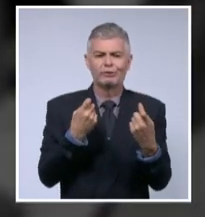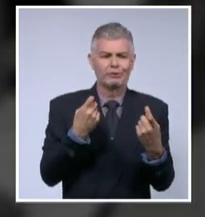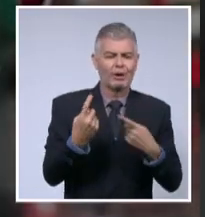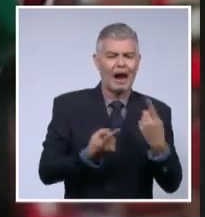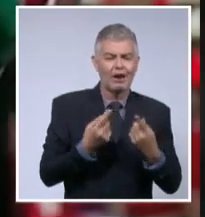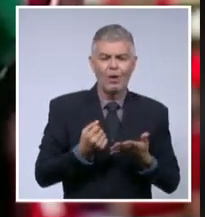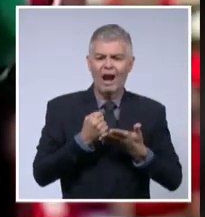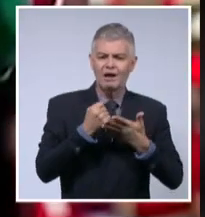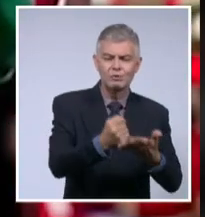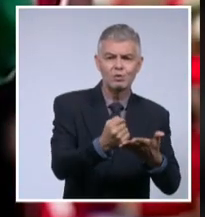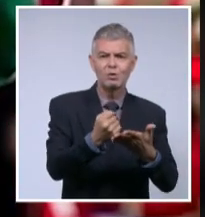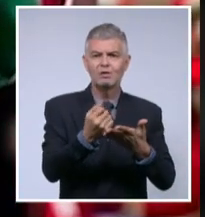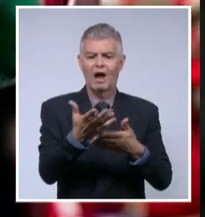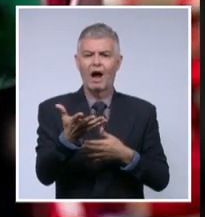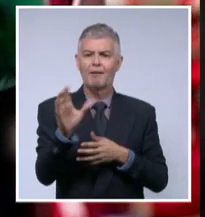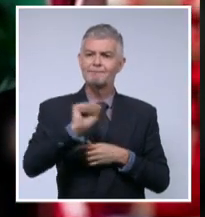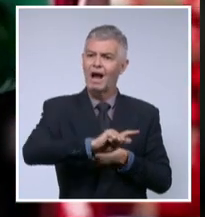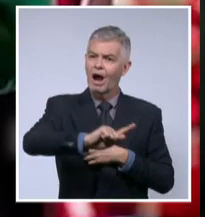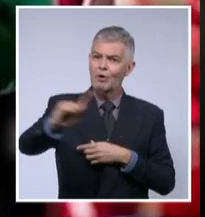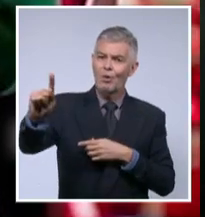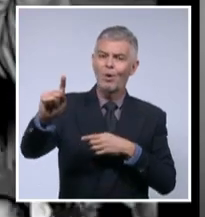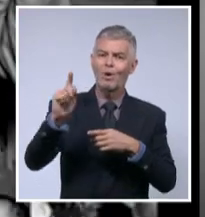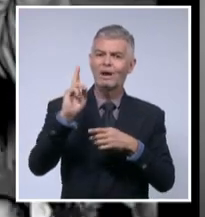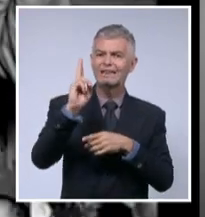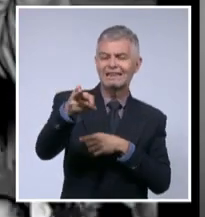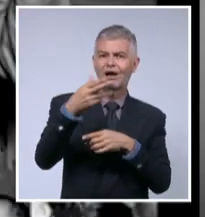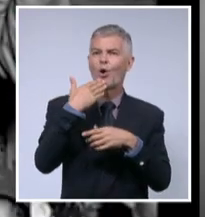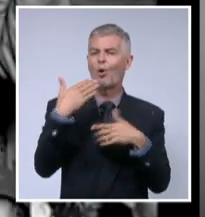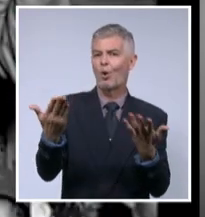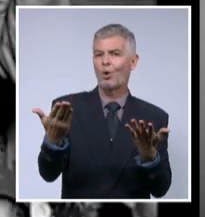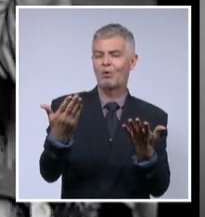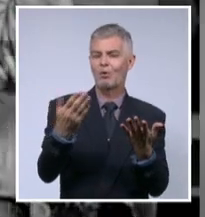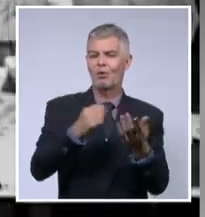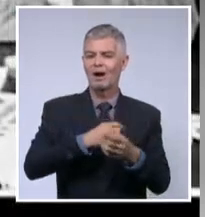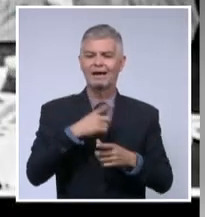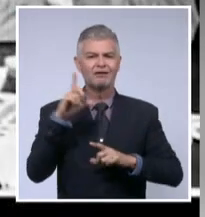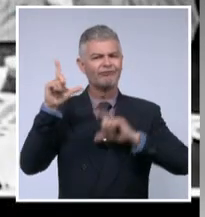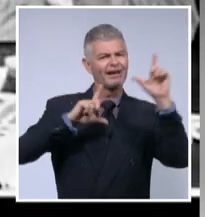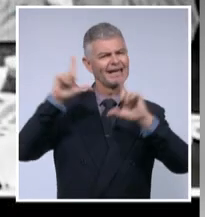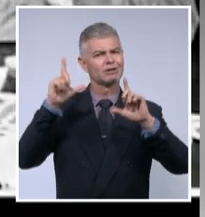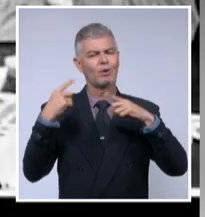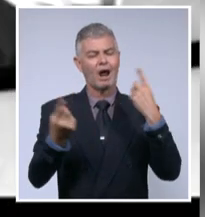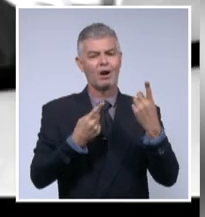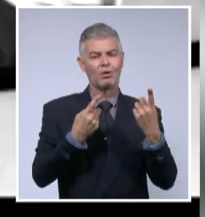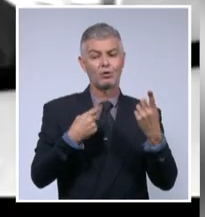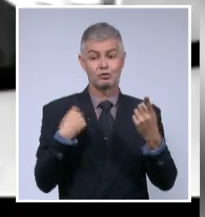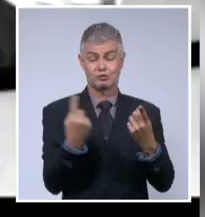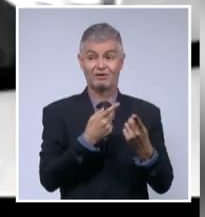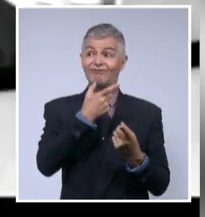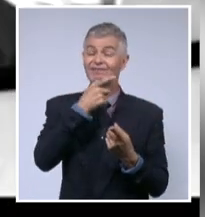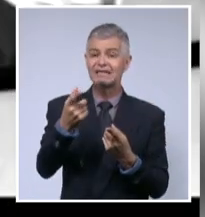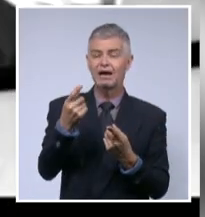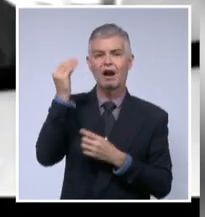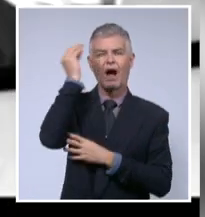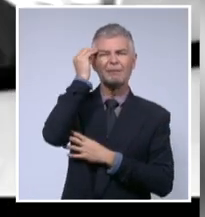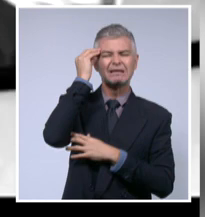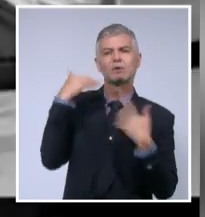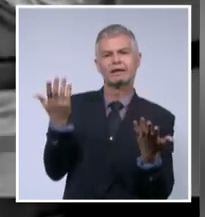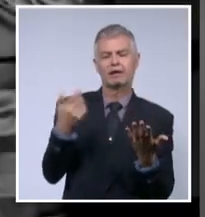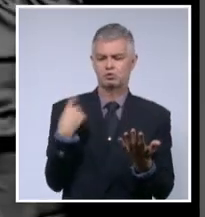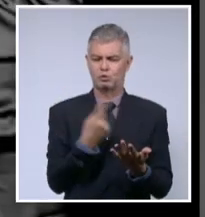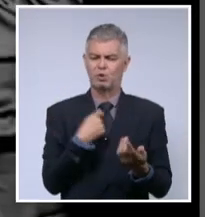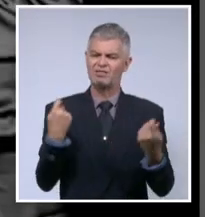amparo, la mano indicando el rumbo, un gesto. Pero si algo aprendimos de Fidel fue a salir al camino con la adarga al brazo,